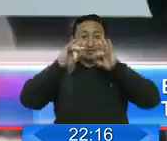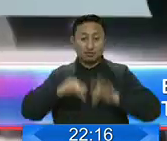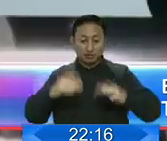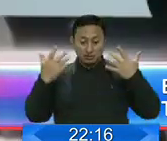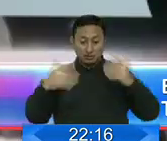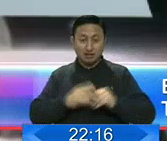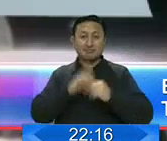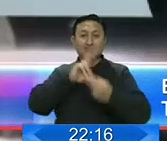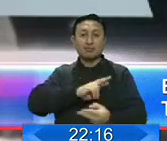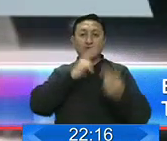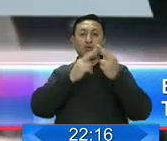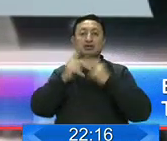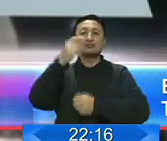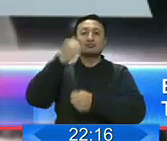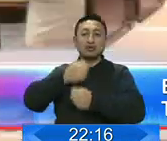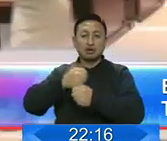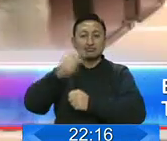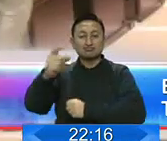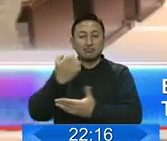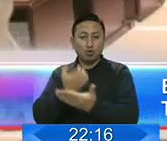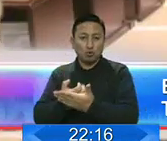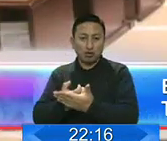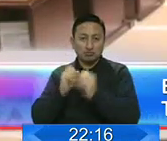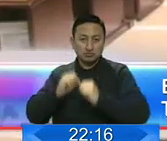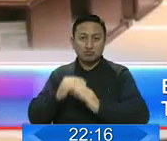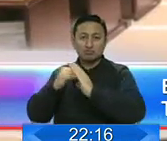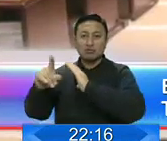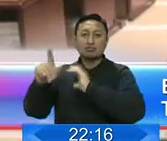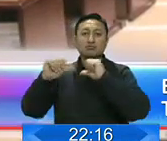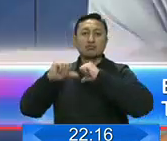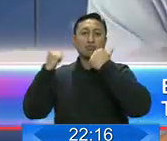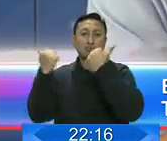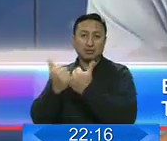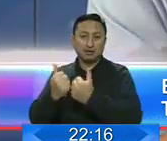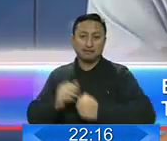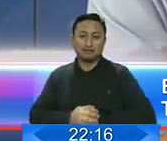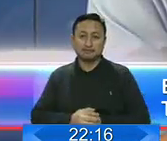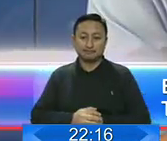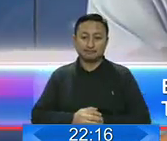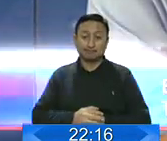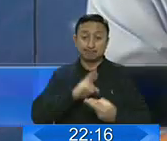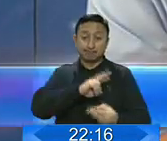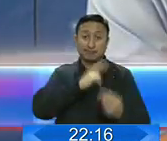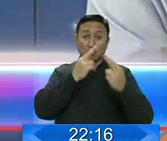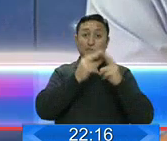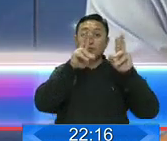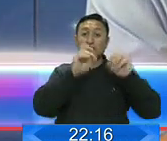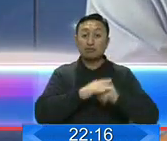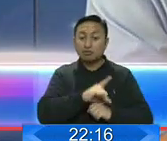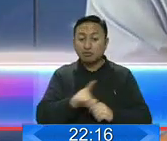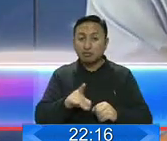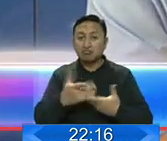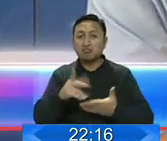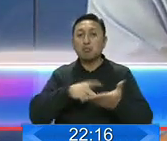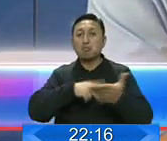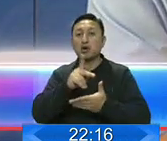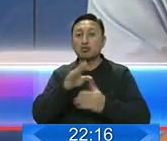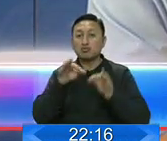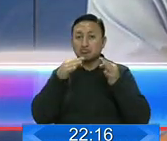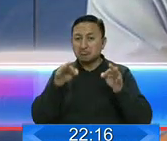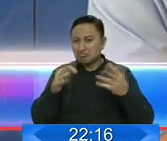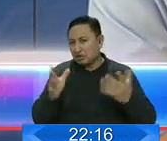las reformas laborales y económicas que enviarán a la Asamblea Nacional. Las reformas tienen que ver con temas de simplificación tributaria